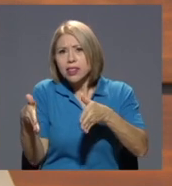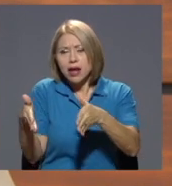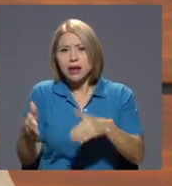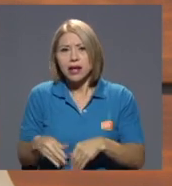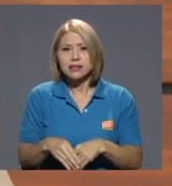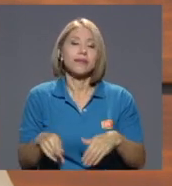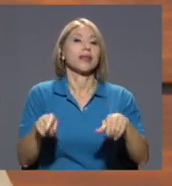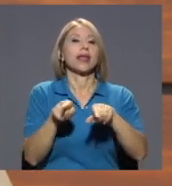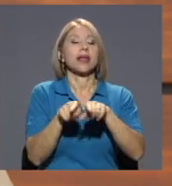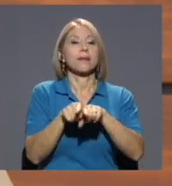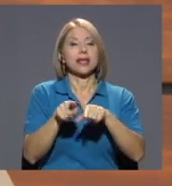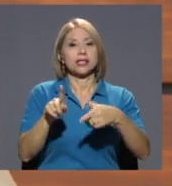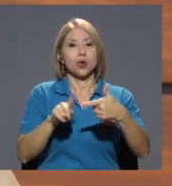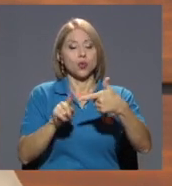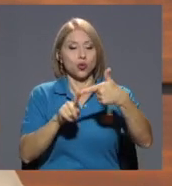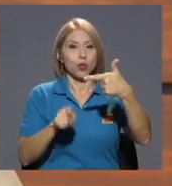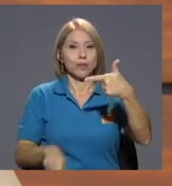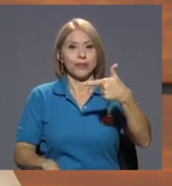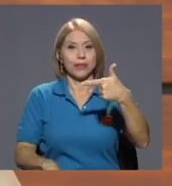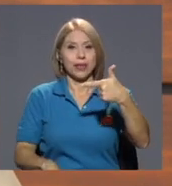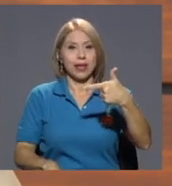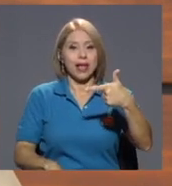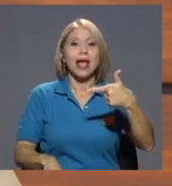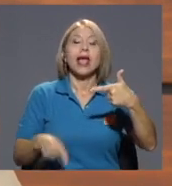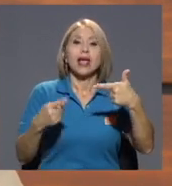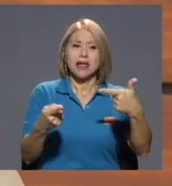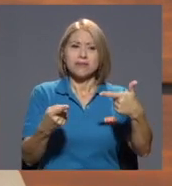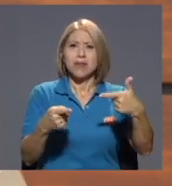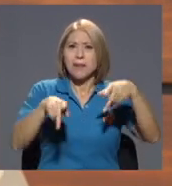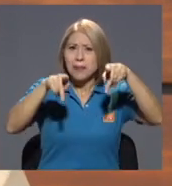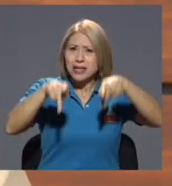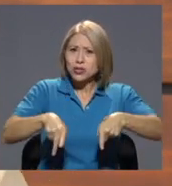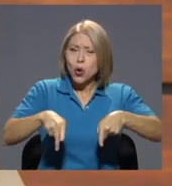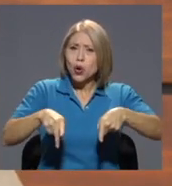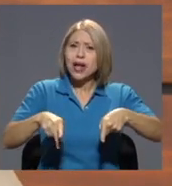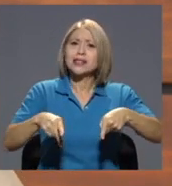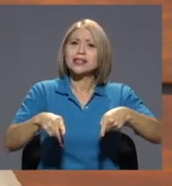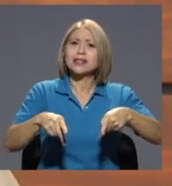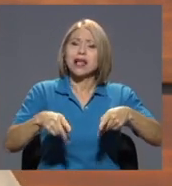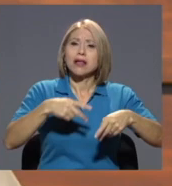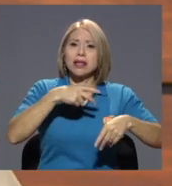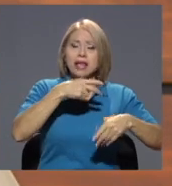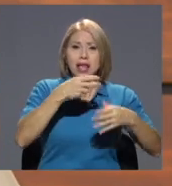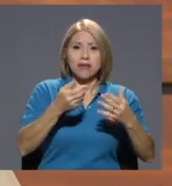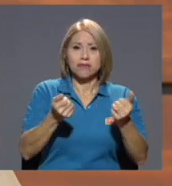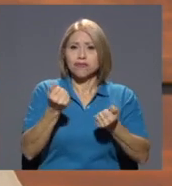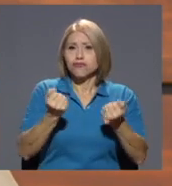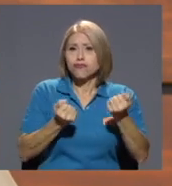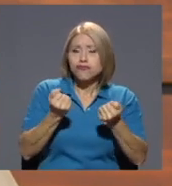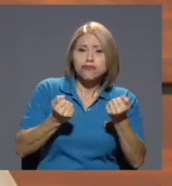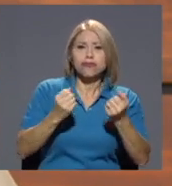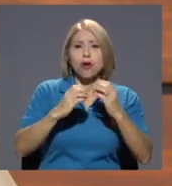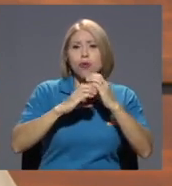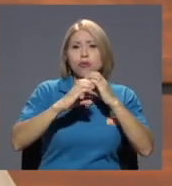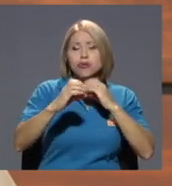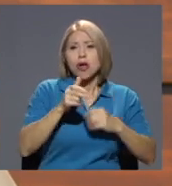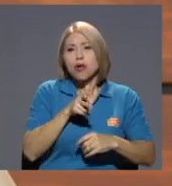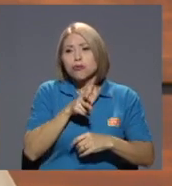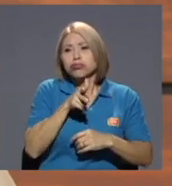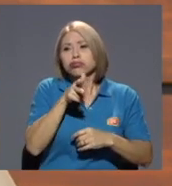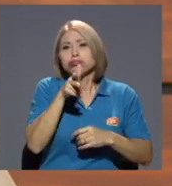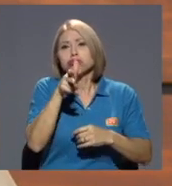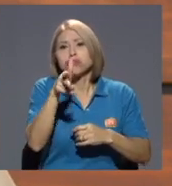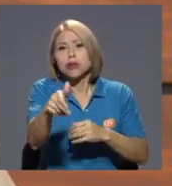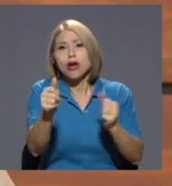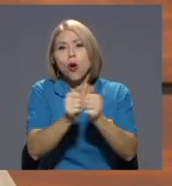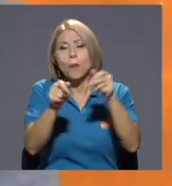las placas de transportistas y trasladaban personas a san jose alguna de estas dos grandes manifestaciones que llegaron